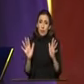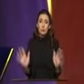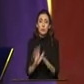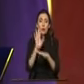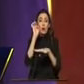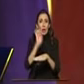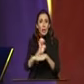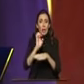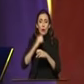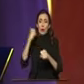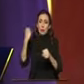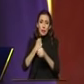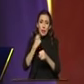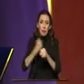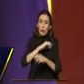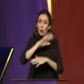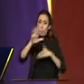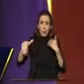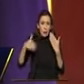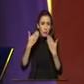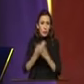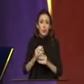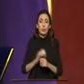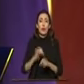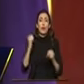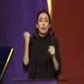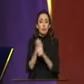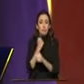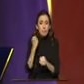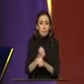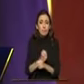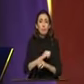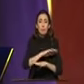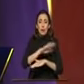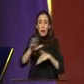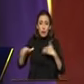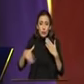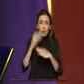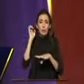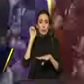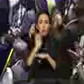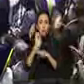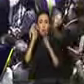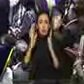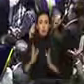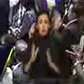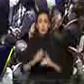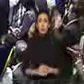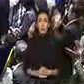Ecuador con trabajo para todos. Por un Ecuador con trabajo para todos.